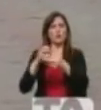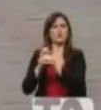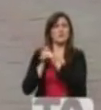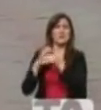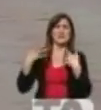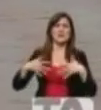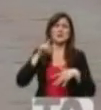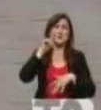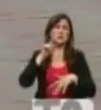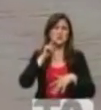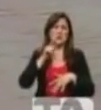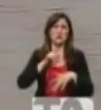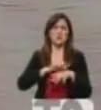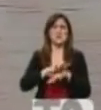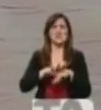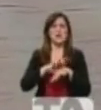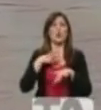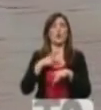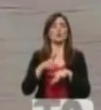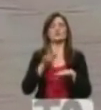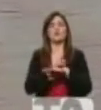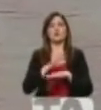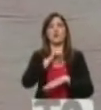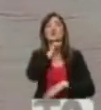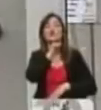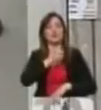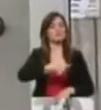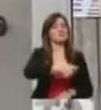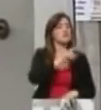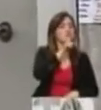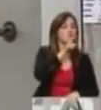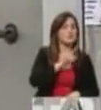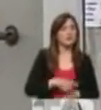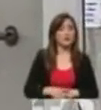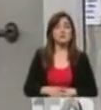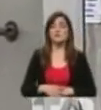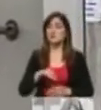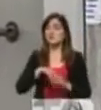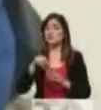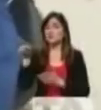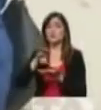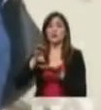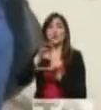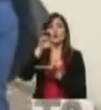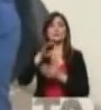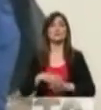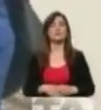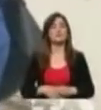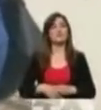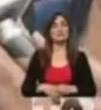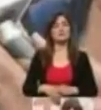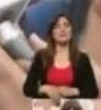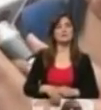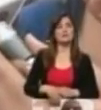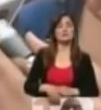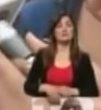a realizar actos obscenos y hasta amenazaban con cuchillo para que no hablen. Todo esto dentro del plantel, a lo que el defensor del prófugo